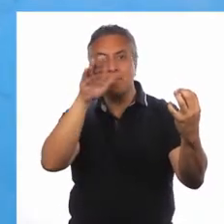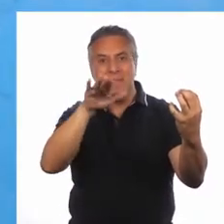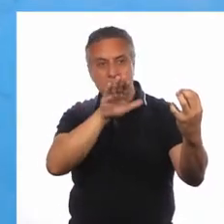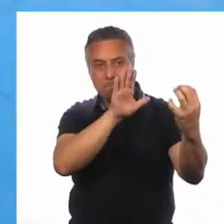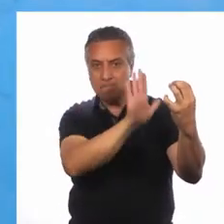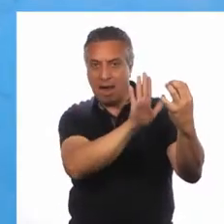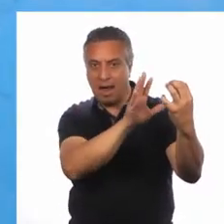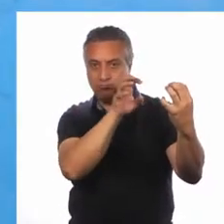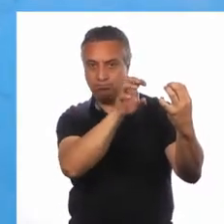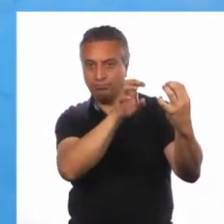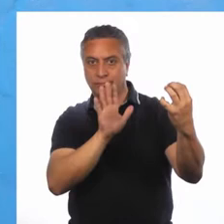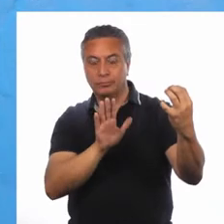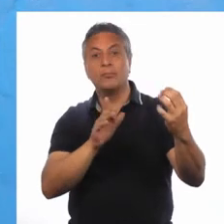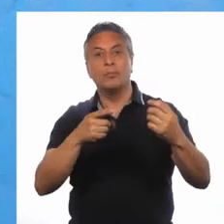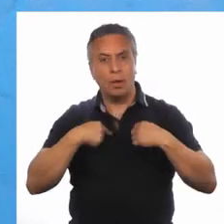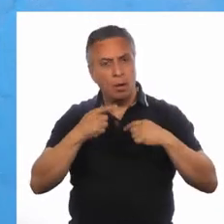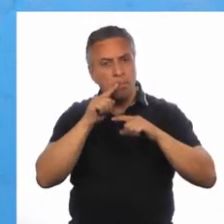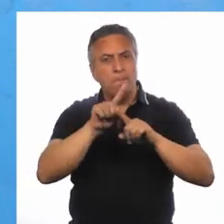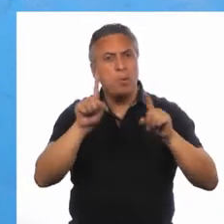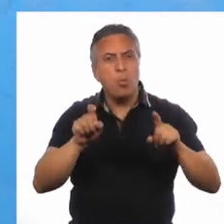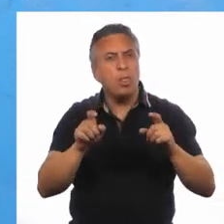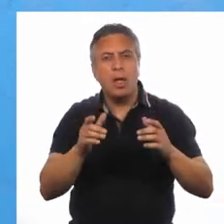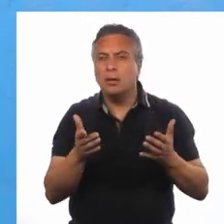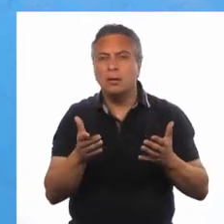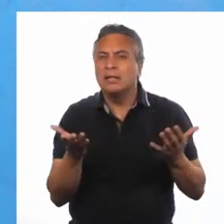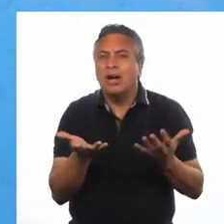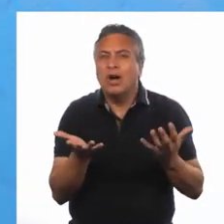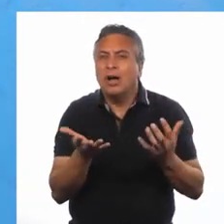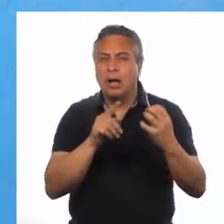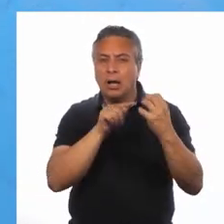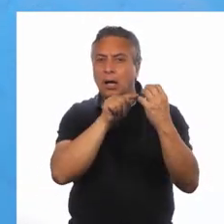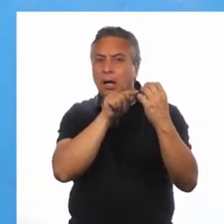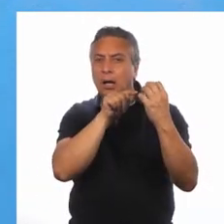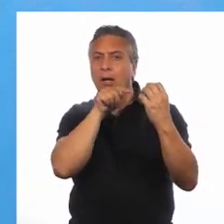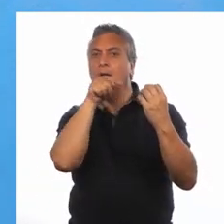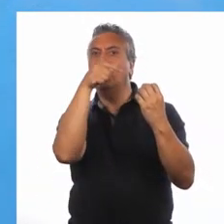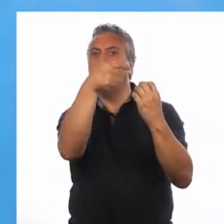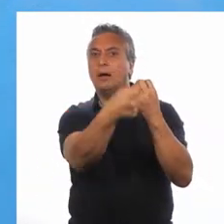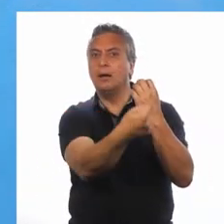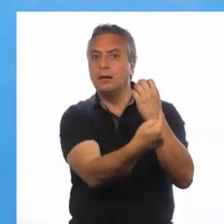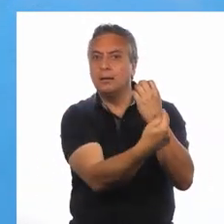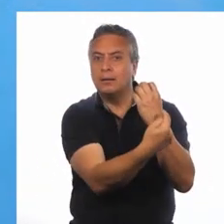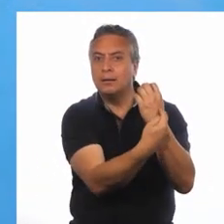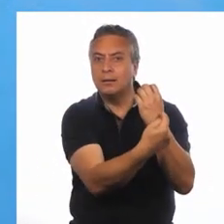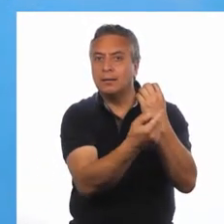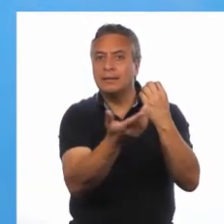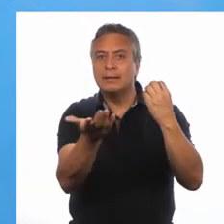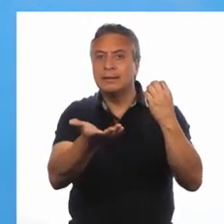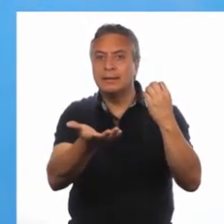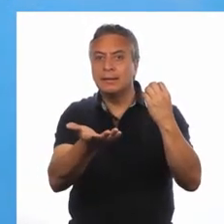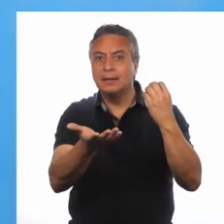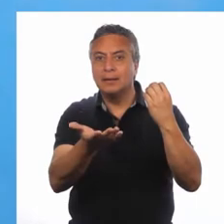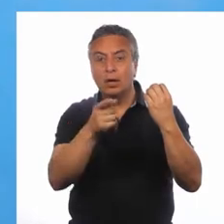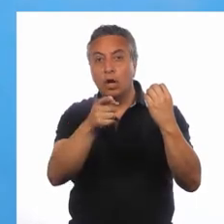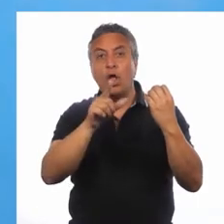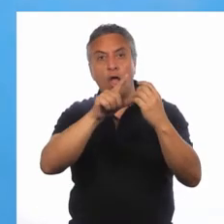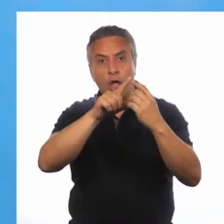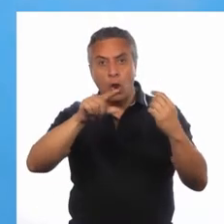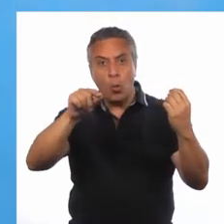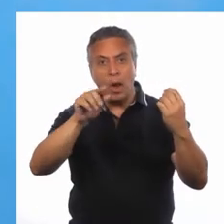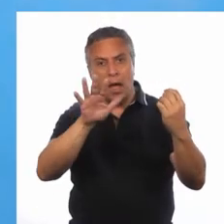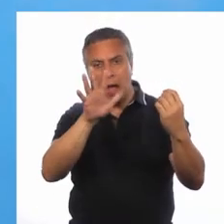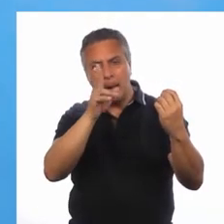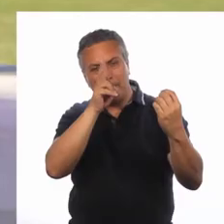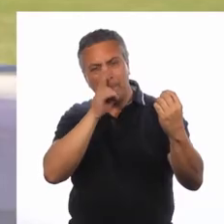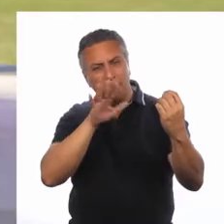tiempo, esto ha hecho que nos preguntemos qué ocurre al otro lado. ¿Qué pasa con el lado que no vemos? ¿O por qué la luna parece no